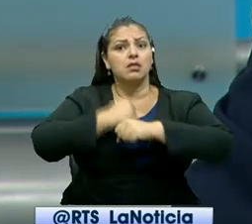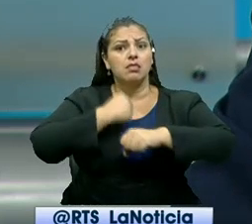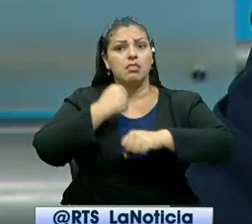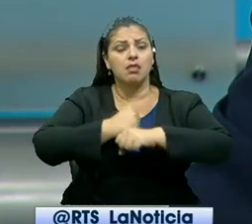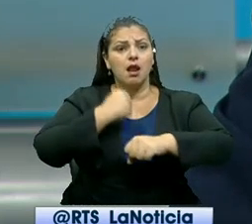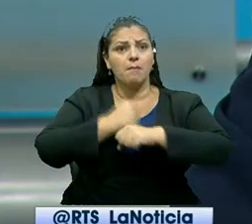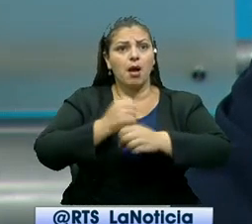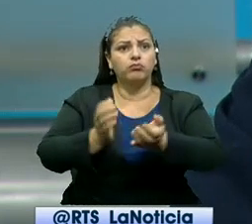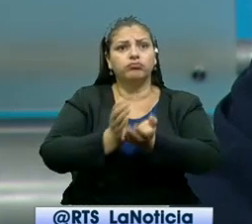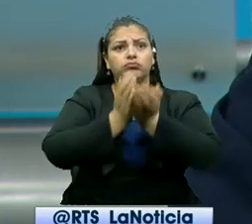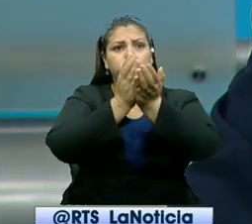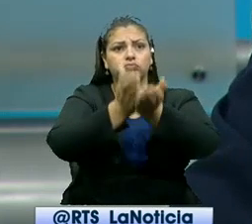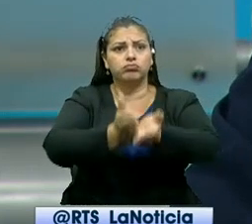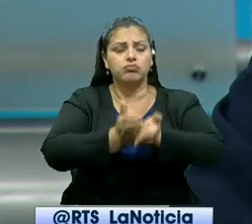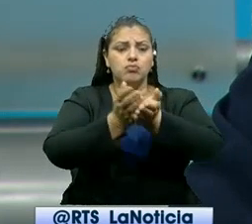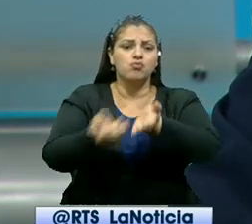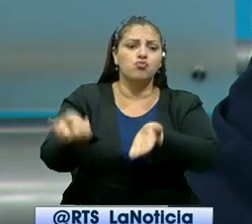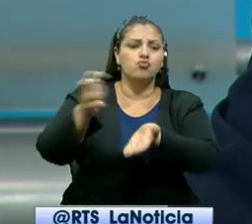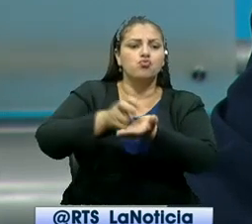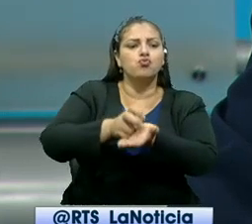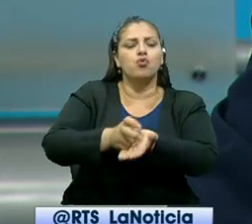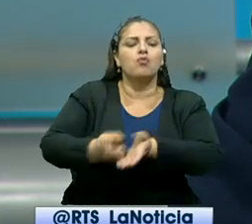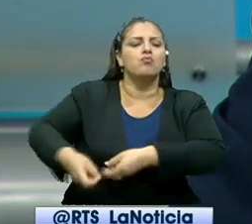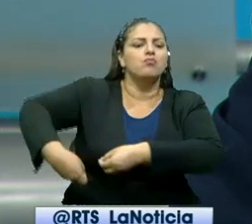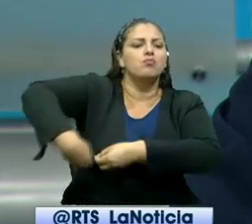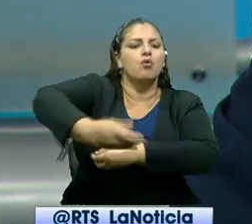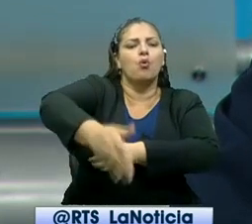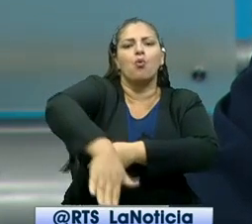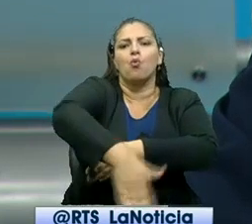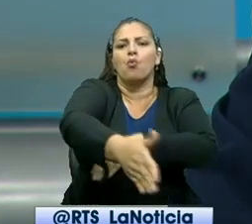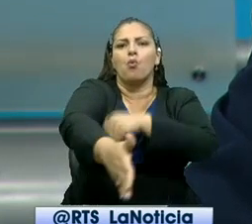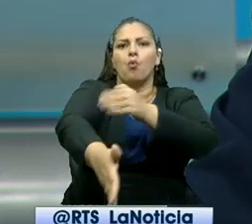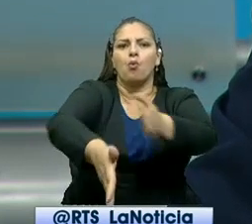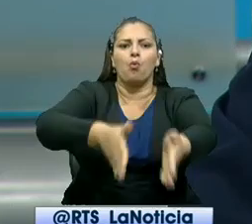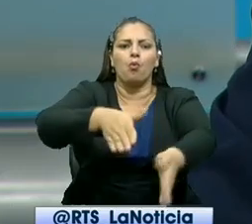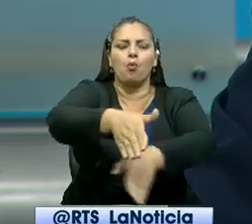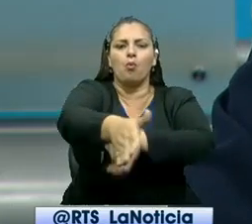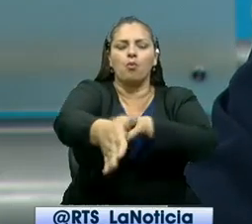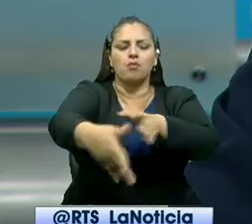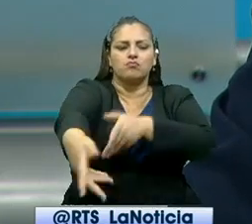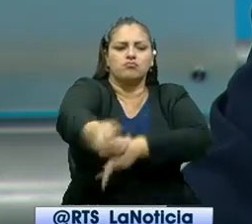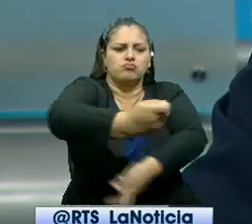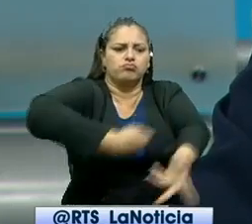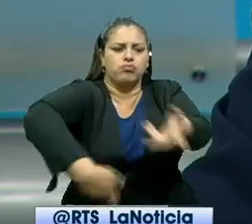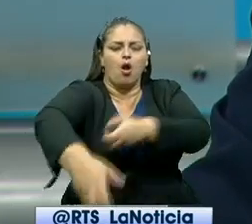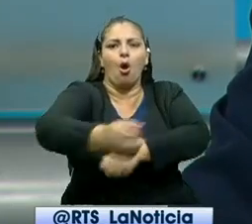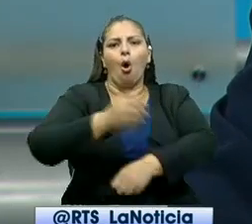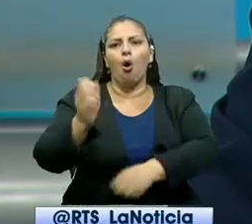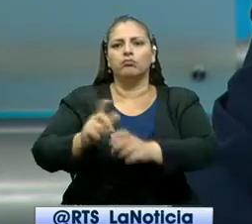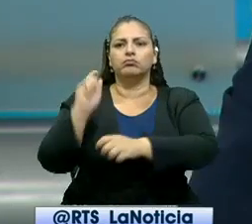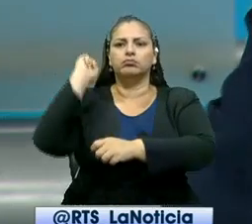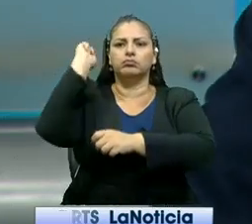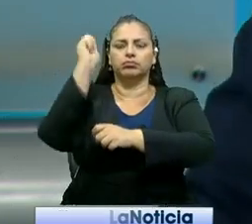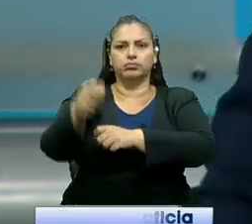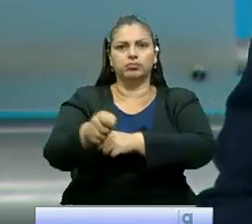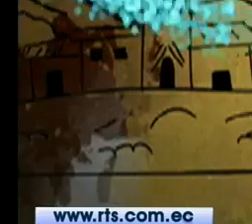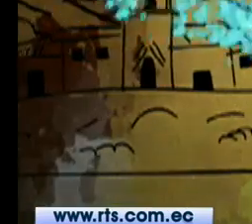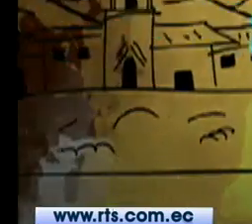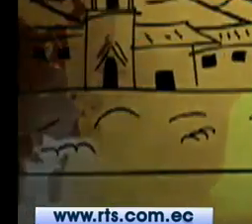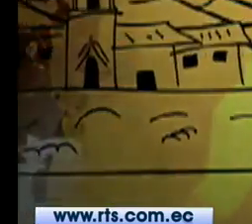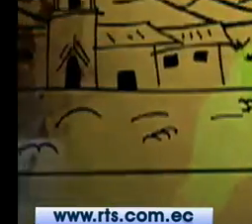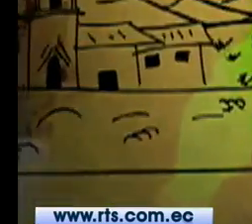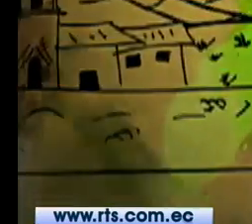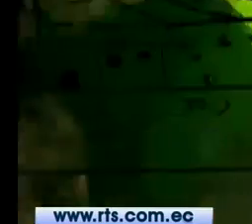ello que a través de la historia ha creado varias técnicas para desarrollar su principal actividad, la pesca.